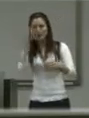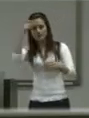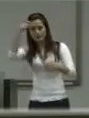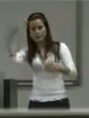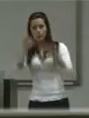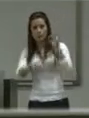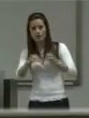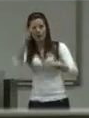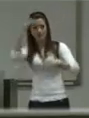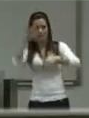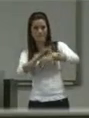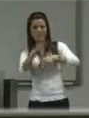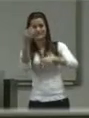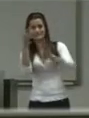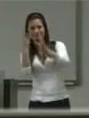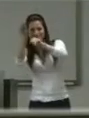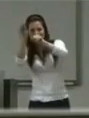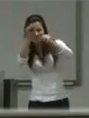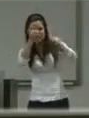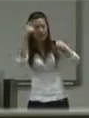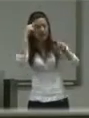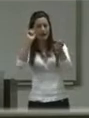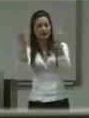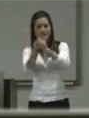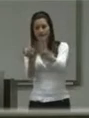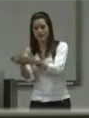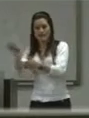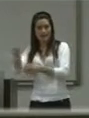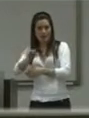esa práctica cambie entonces La idea es poder difundir